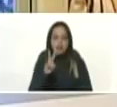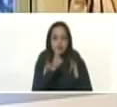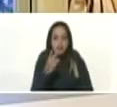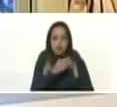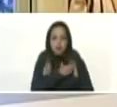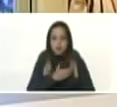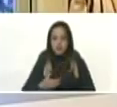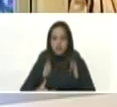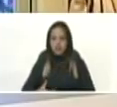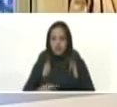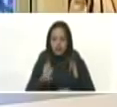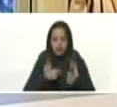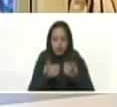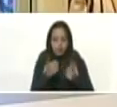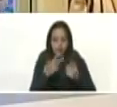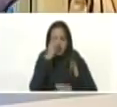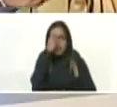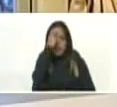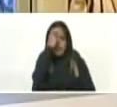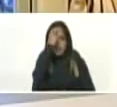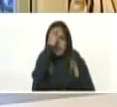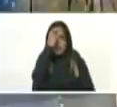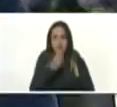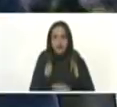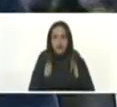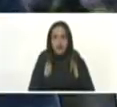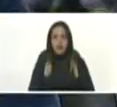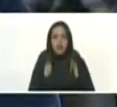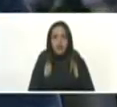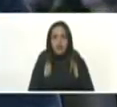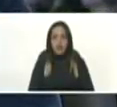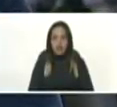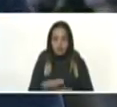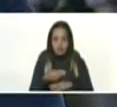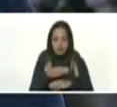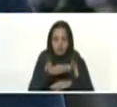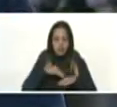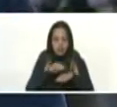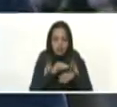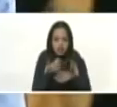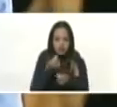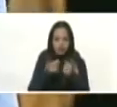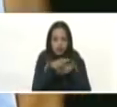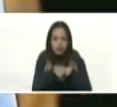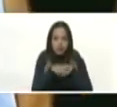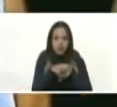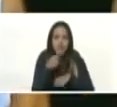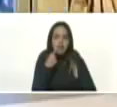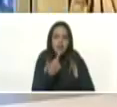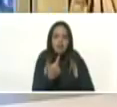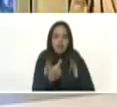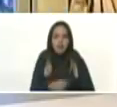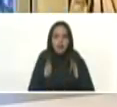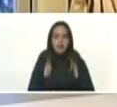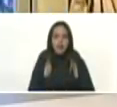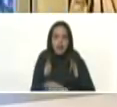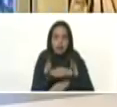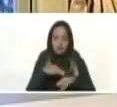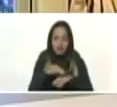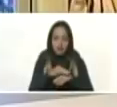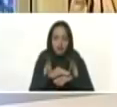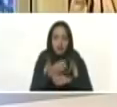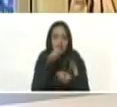Tarek Al-Aissami, y al ministro de Agricultura, y le digo al ministro Leal Tellería